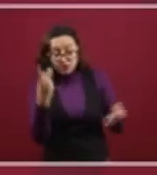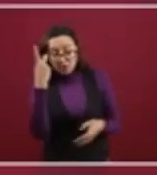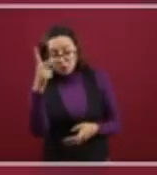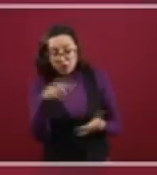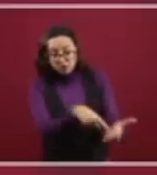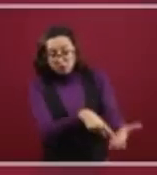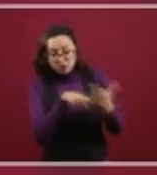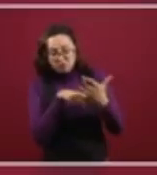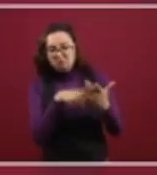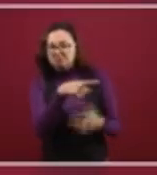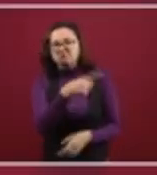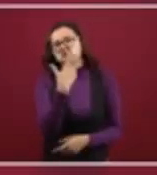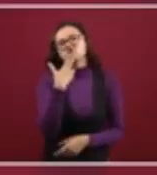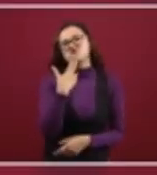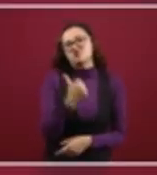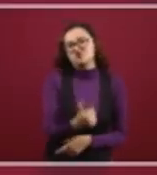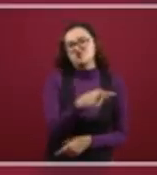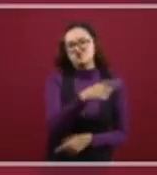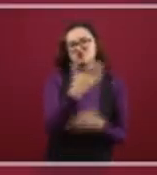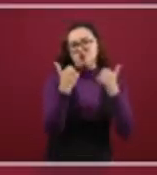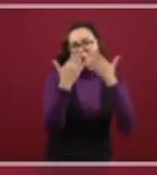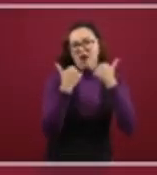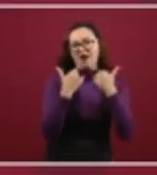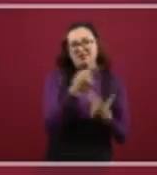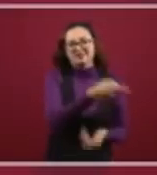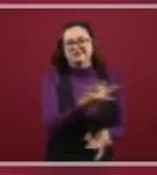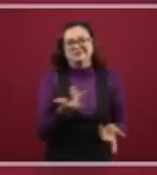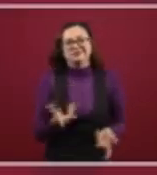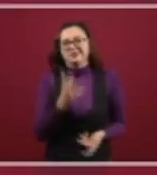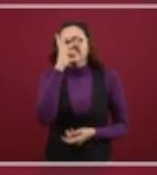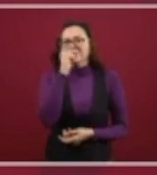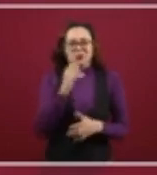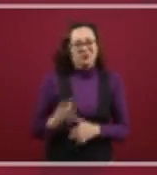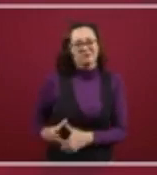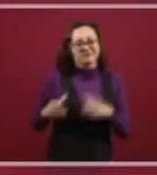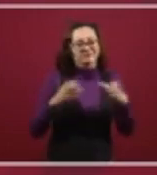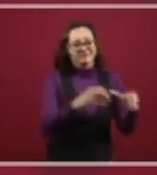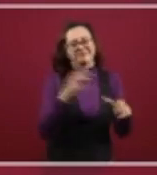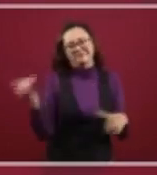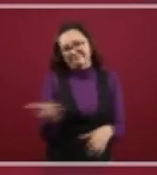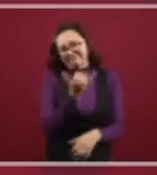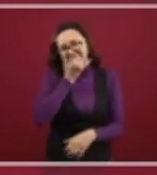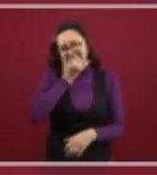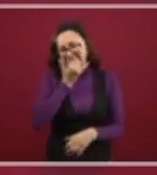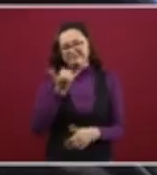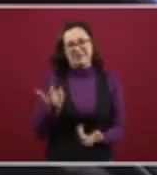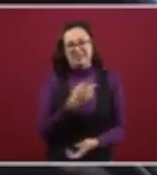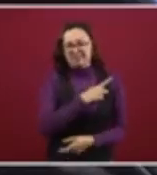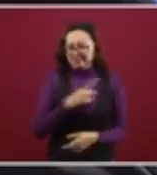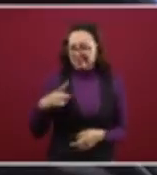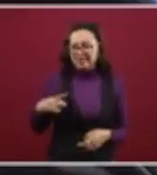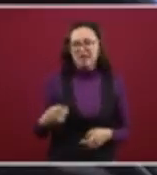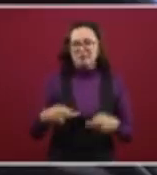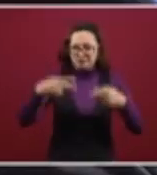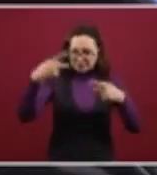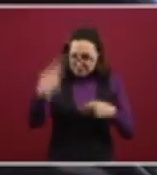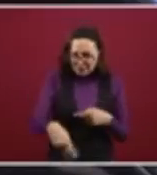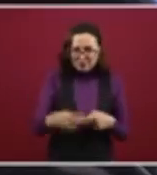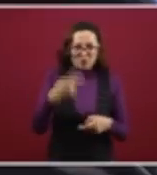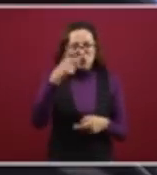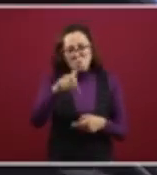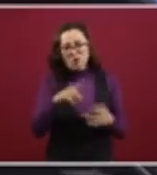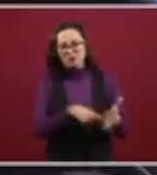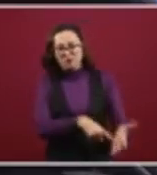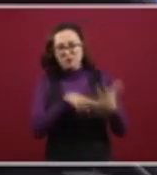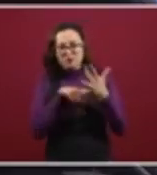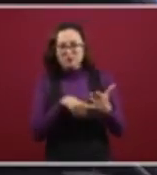las condiciones para que se pueda entregar el fertilizante. Debemos reconocer que este programa, al ser un programa piloto,